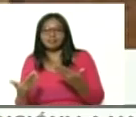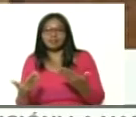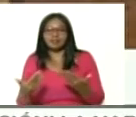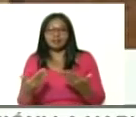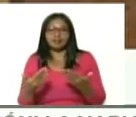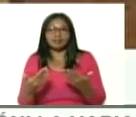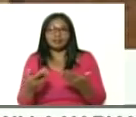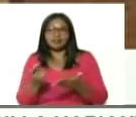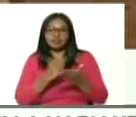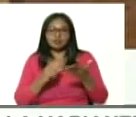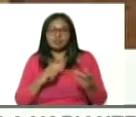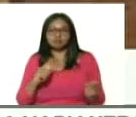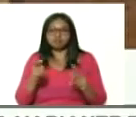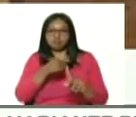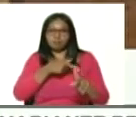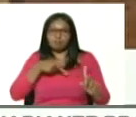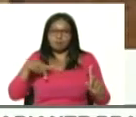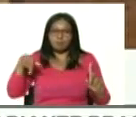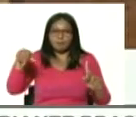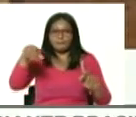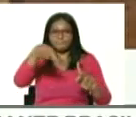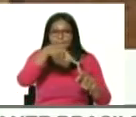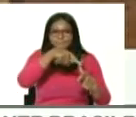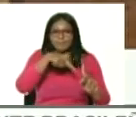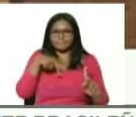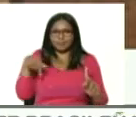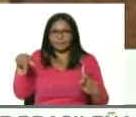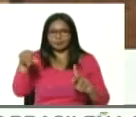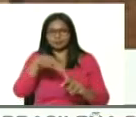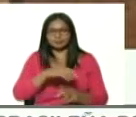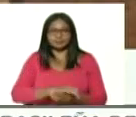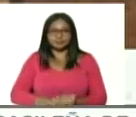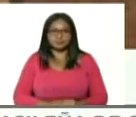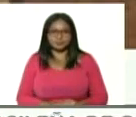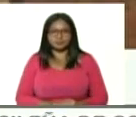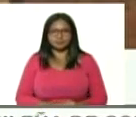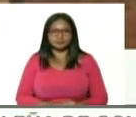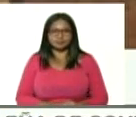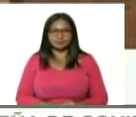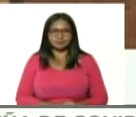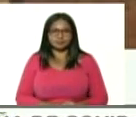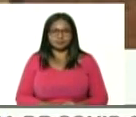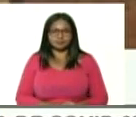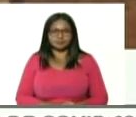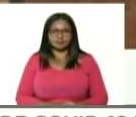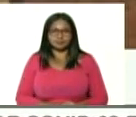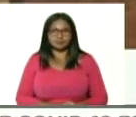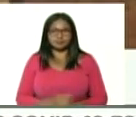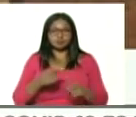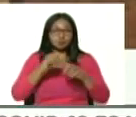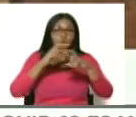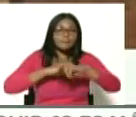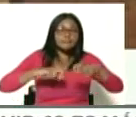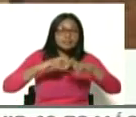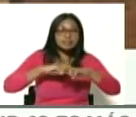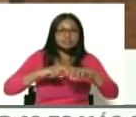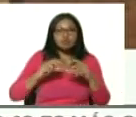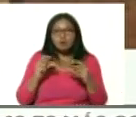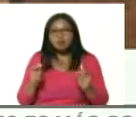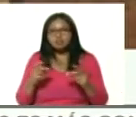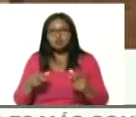la teoría, de la práctica a la teoría, de la teoría a la práctica. ¿No? El método de la investigación-acción,